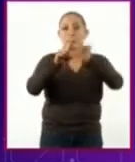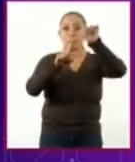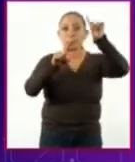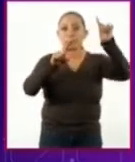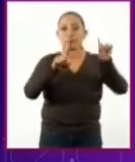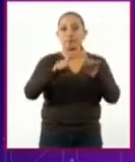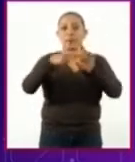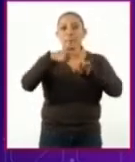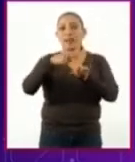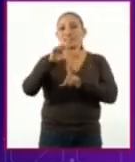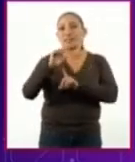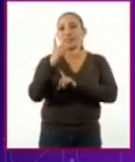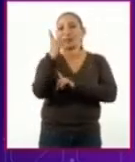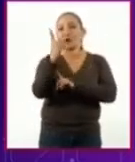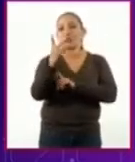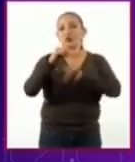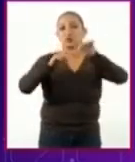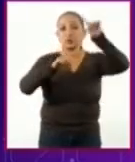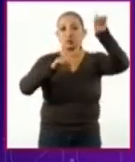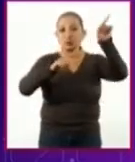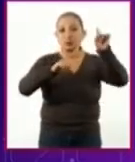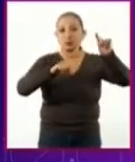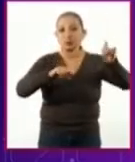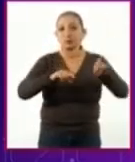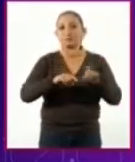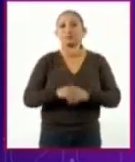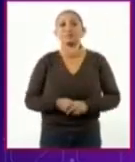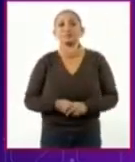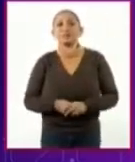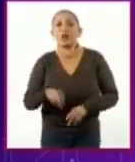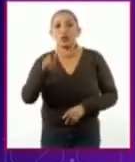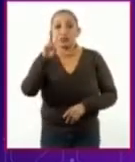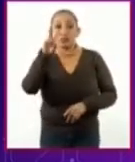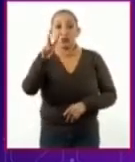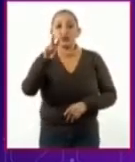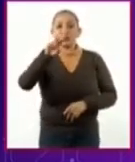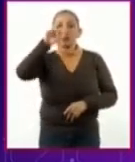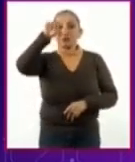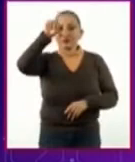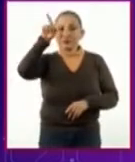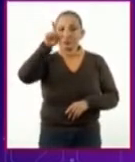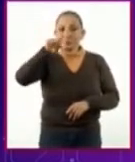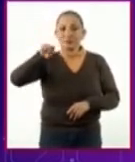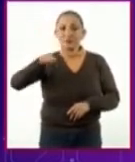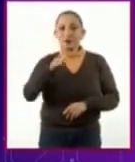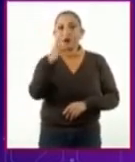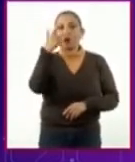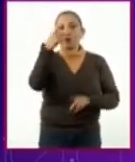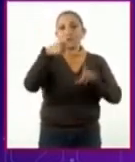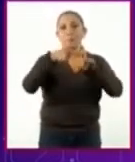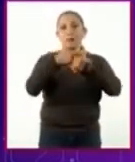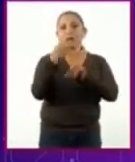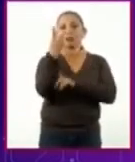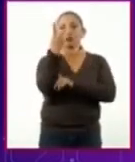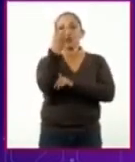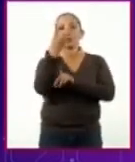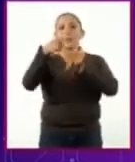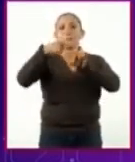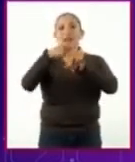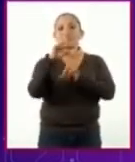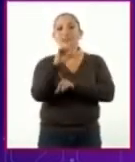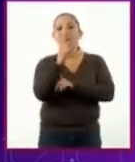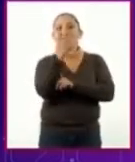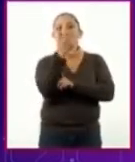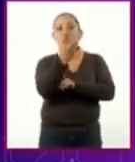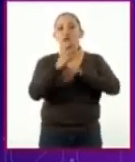corchete, más 32, se cierra llave. 2, se abre llave, 8 más 2 más